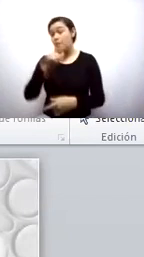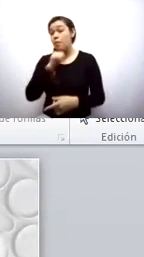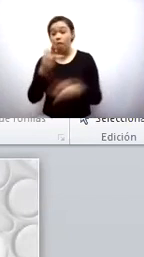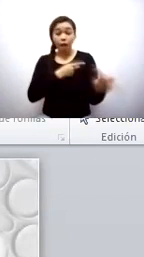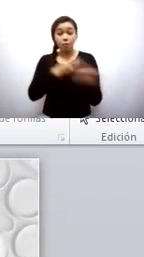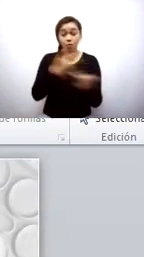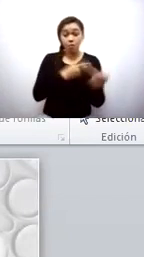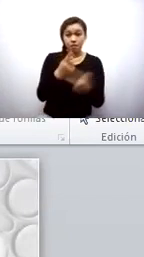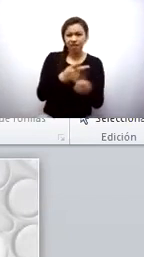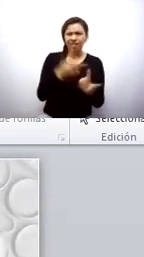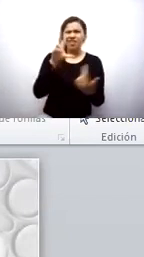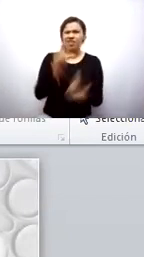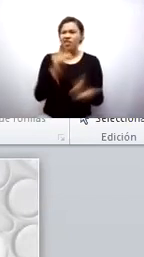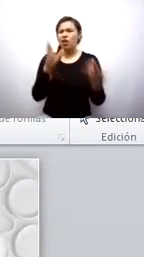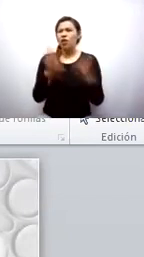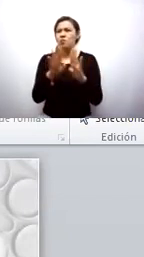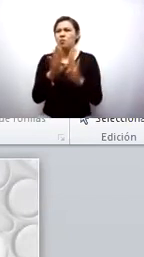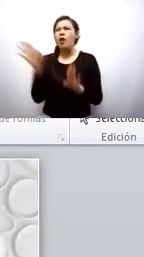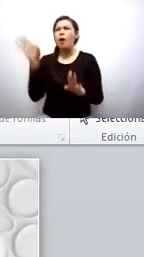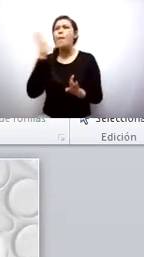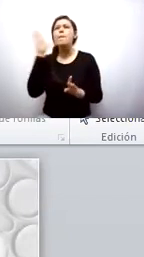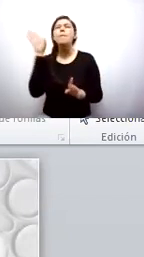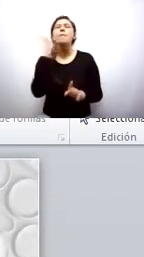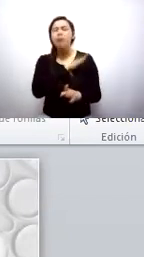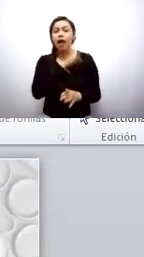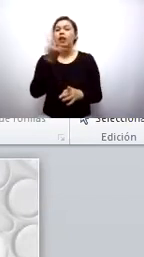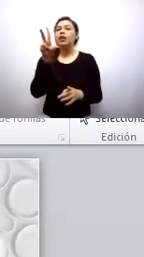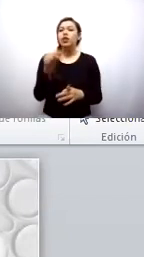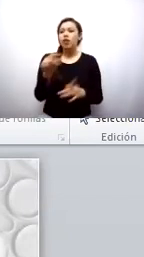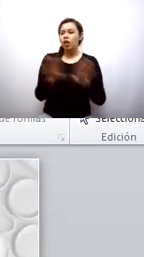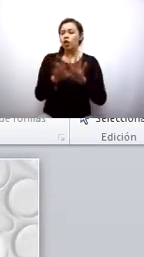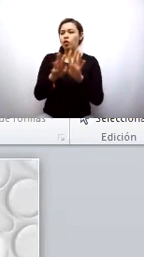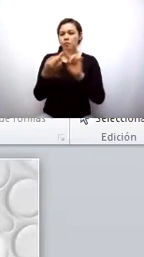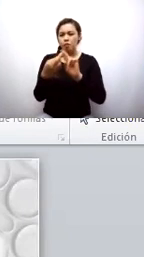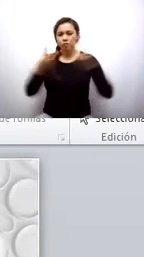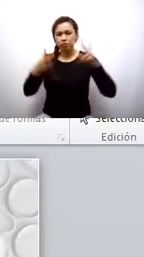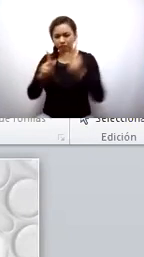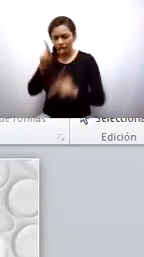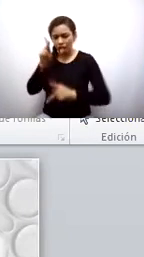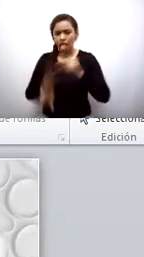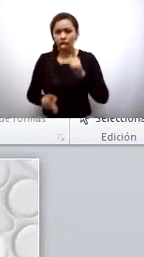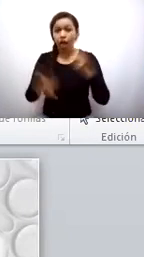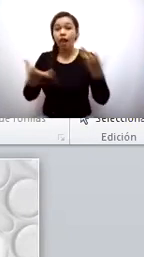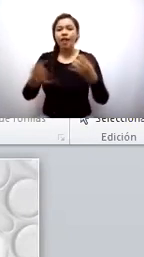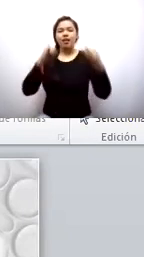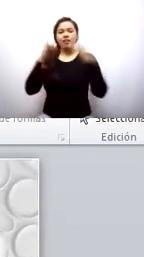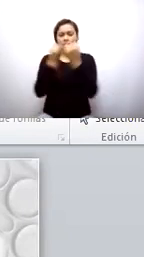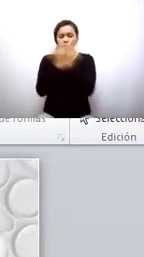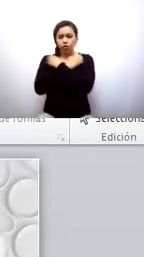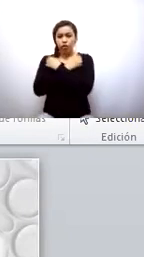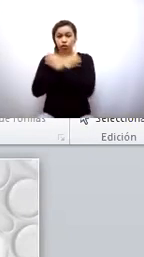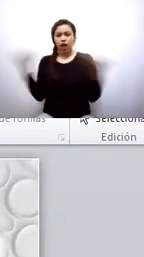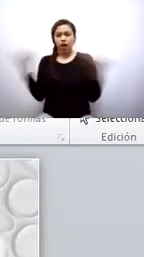no significaba falencia, sino que se trata de una ruptura, puesto que las instituciones educativas actuaban en